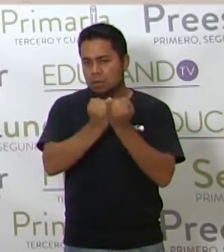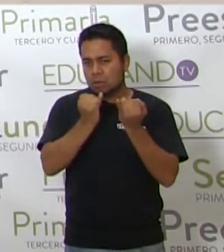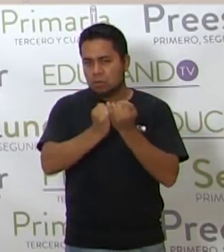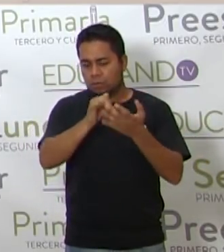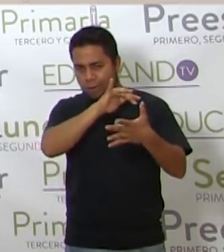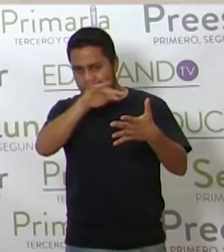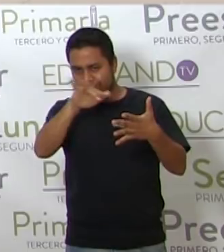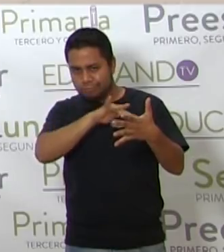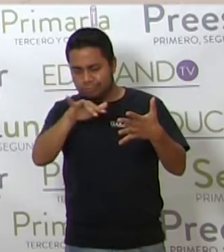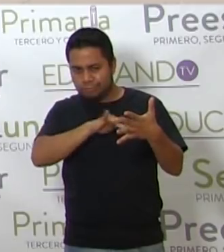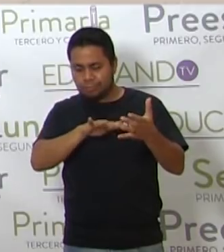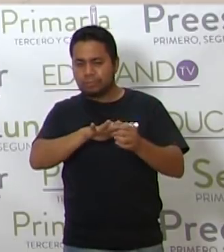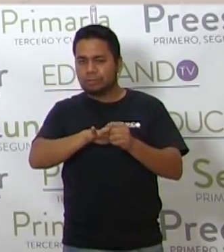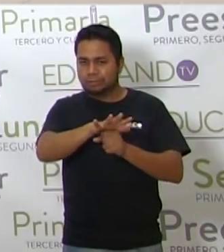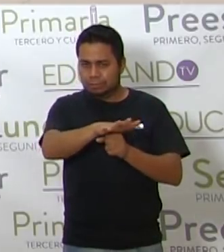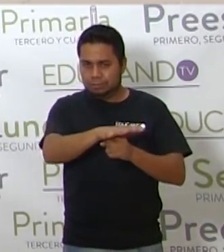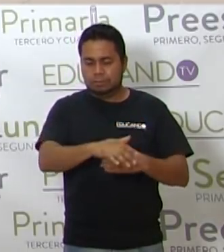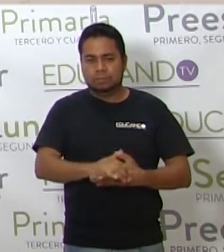texto